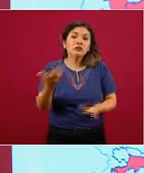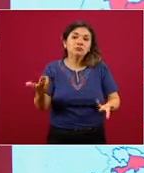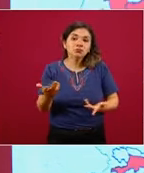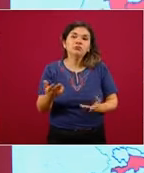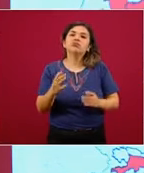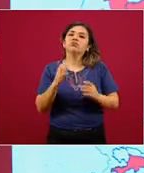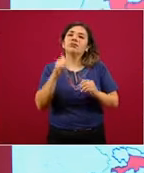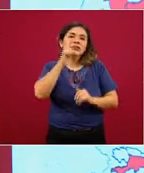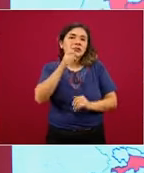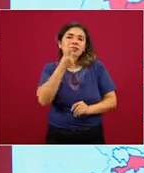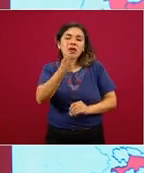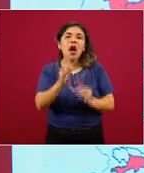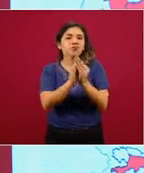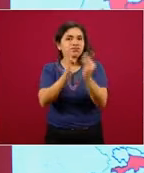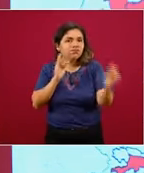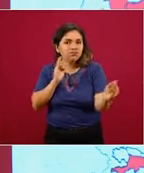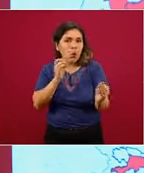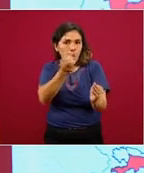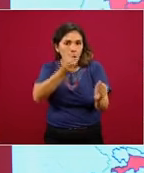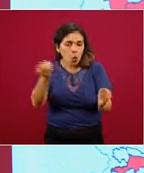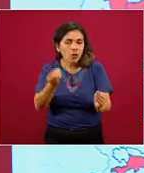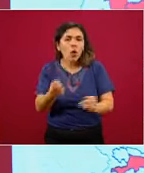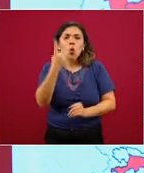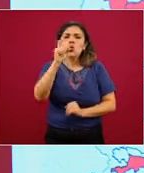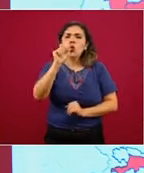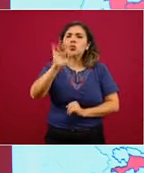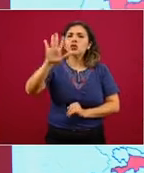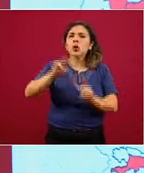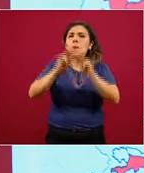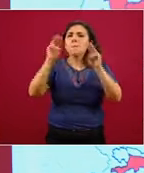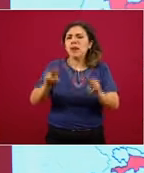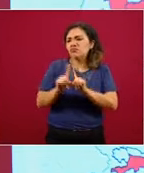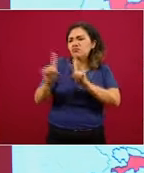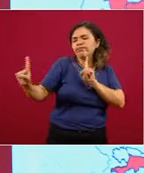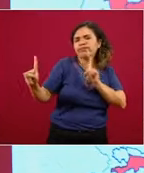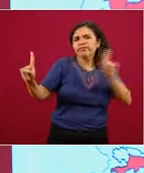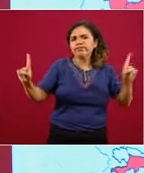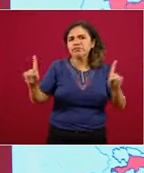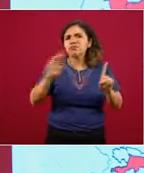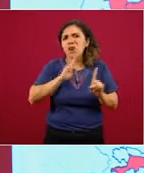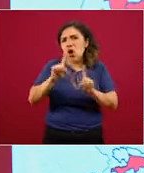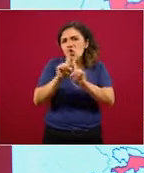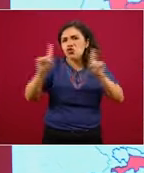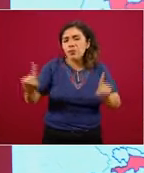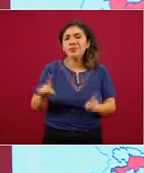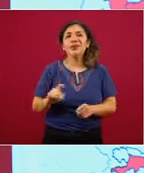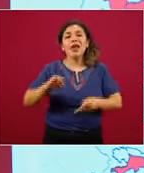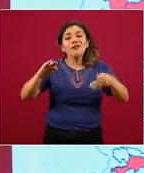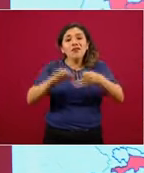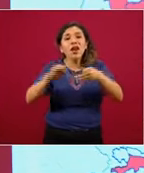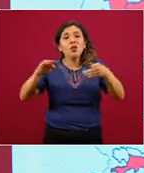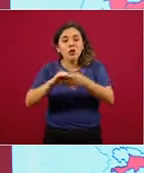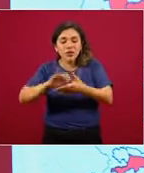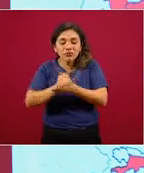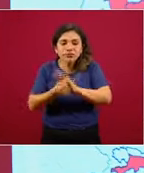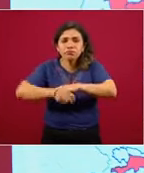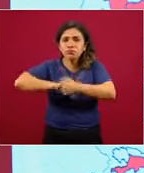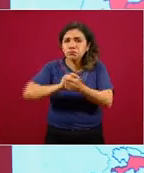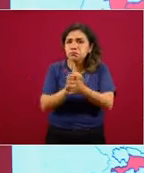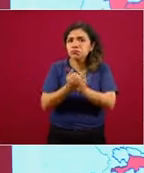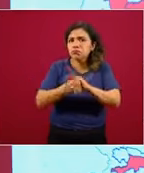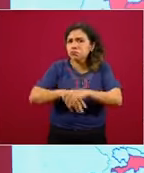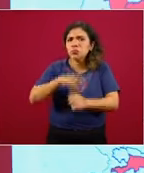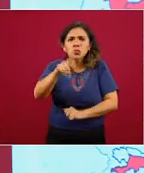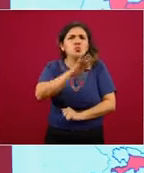de mantener la sana distancia, 1.5 metros como mínimo, lavado de manos frecuente,